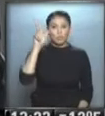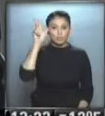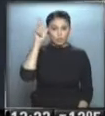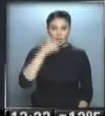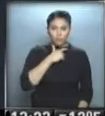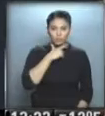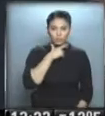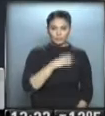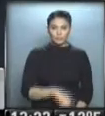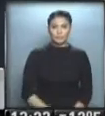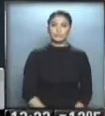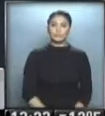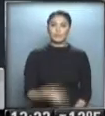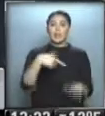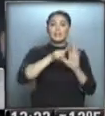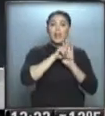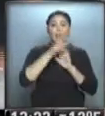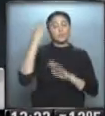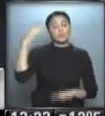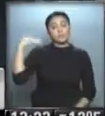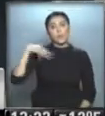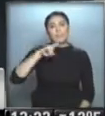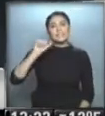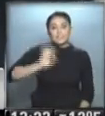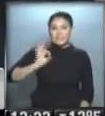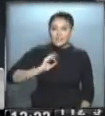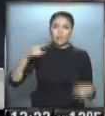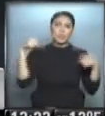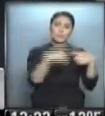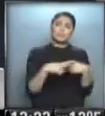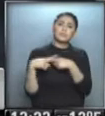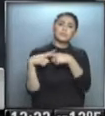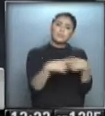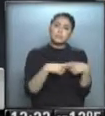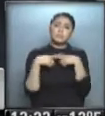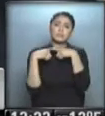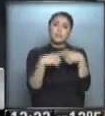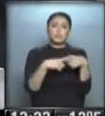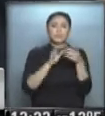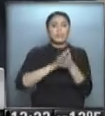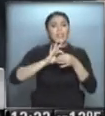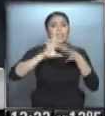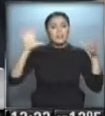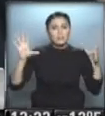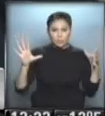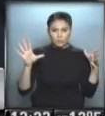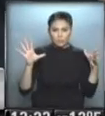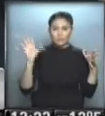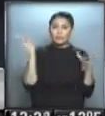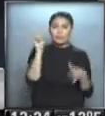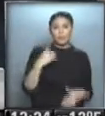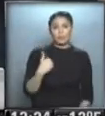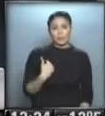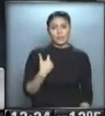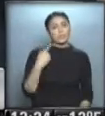agosto. Es una ley que se debatió durante 26 años en la coalición de la radiodifusión democrática en el conjunto del país, que